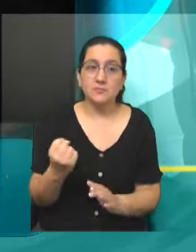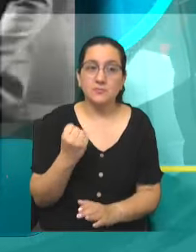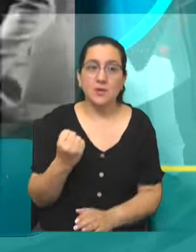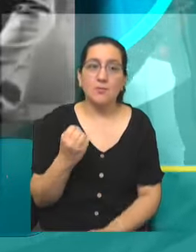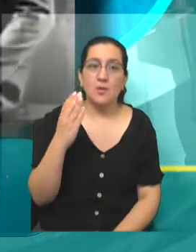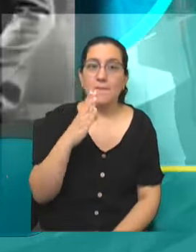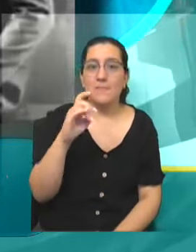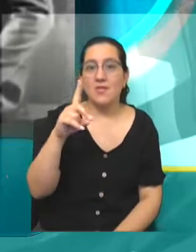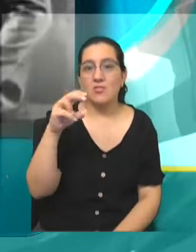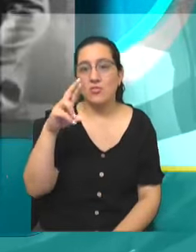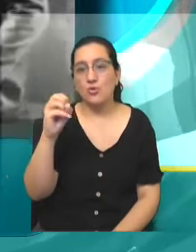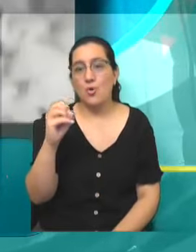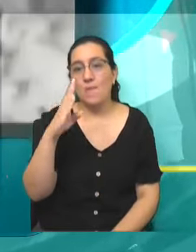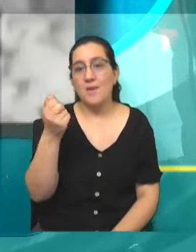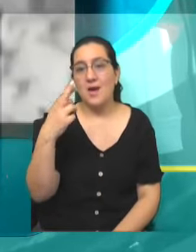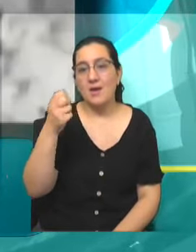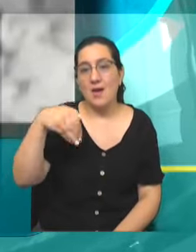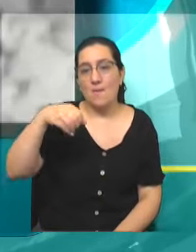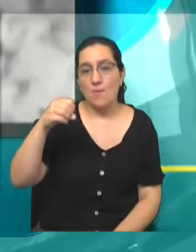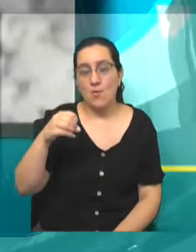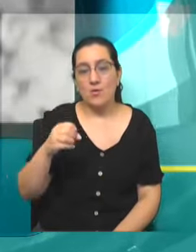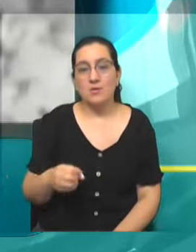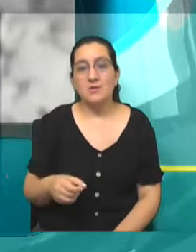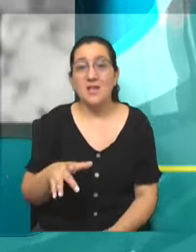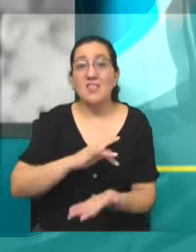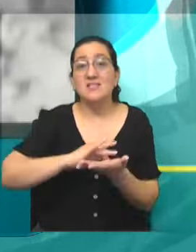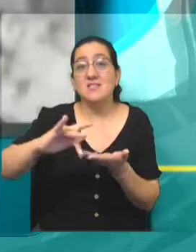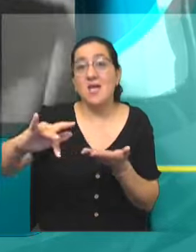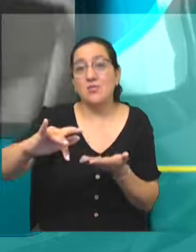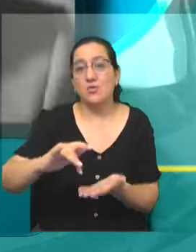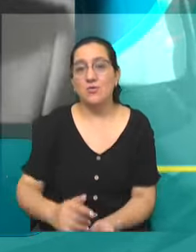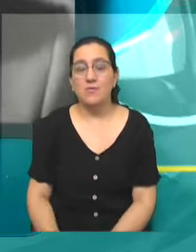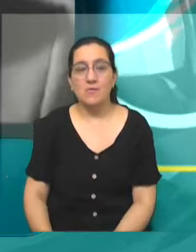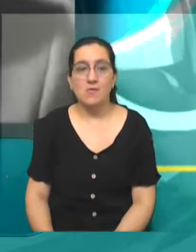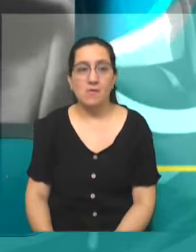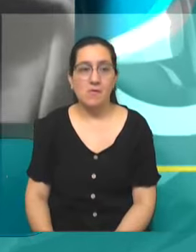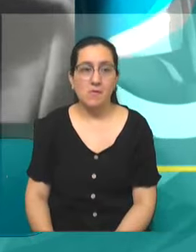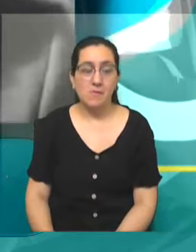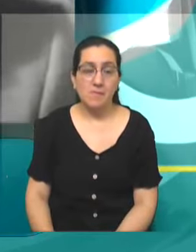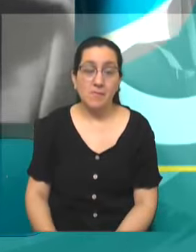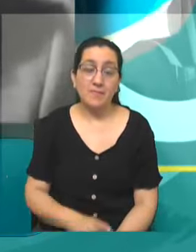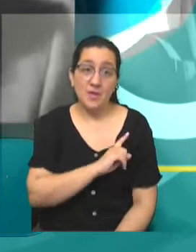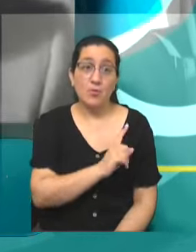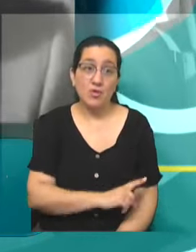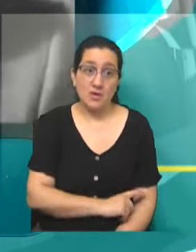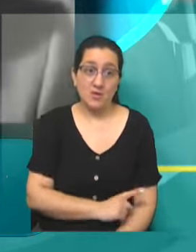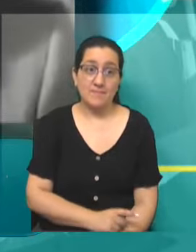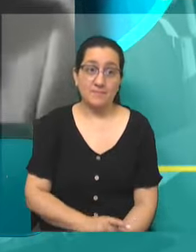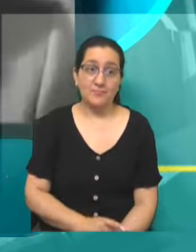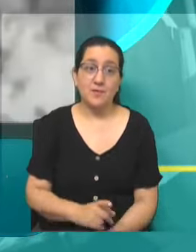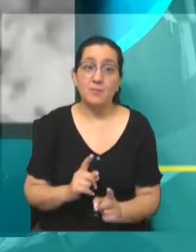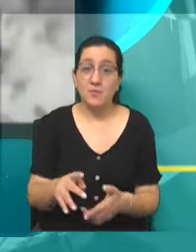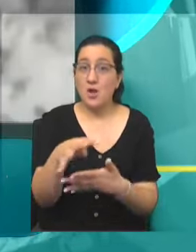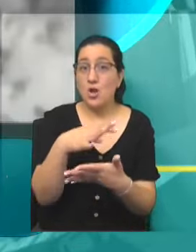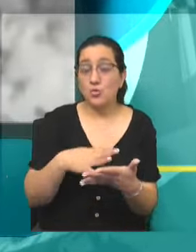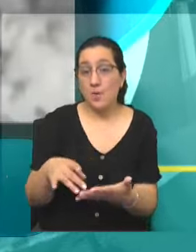Pedro Páramo, páramo es el desierto ese donde está, de alguna forma. Y el poder. Y el poder, ¿no? También tiene una lectura política, ¿no?